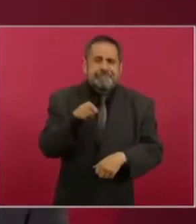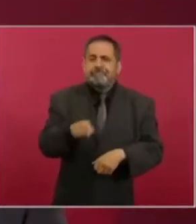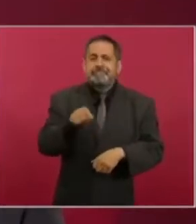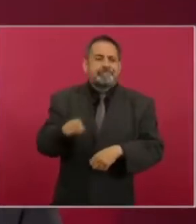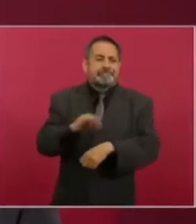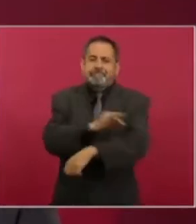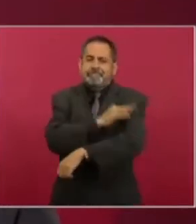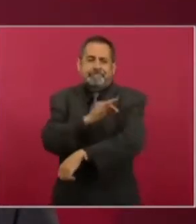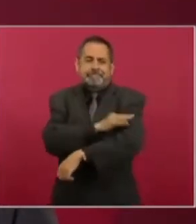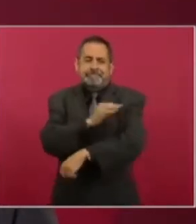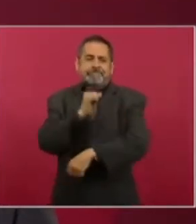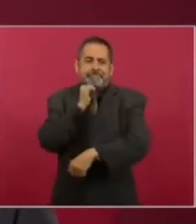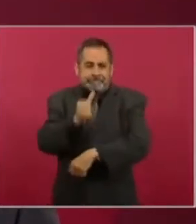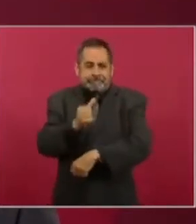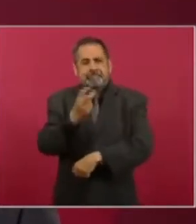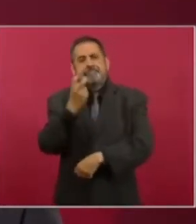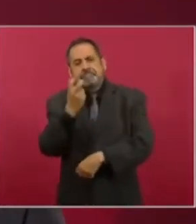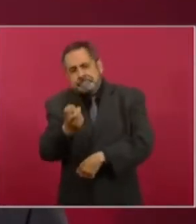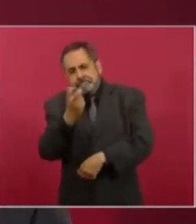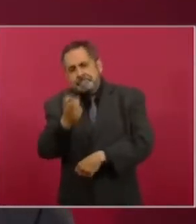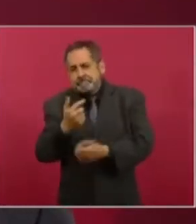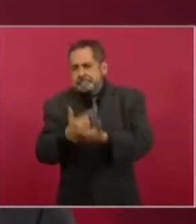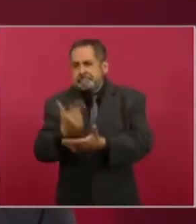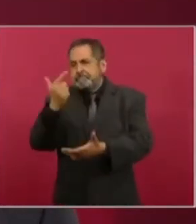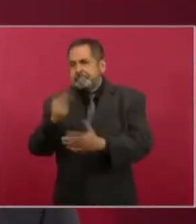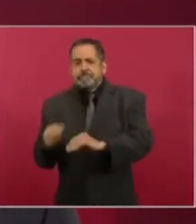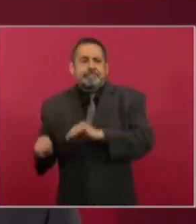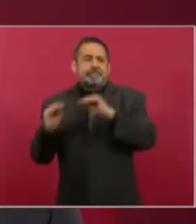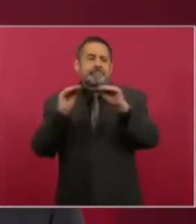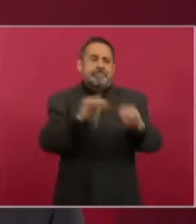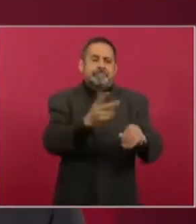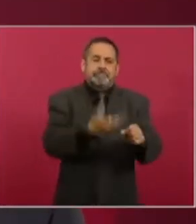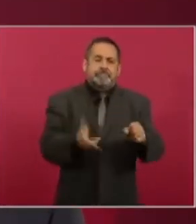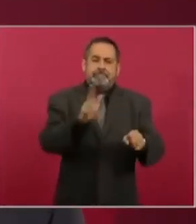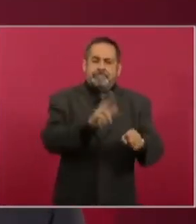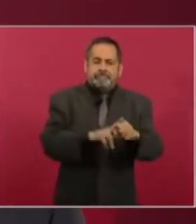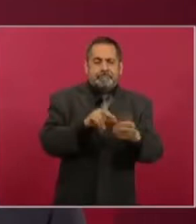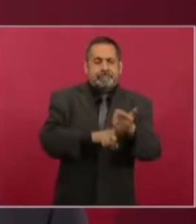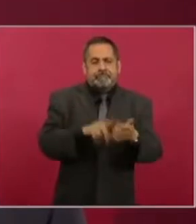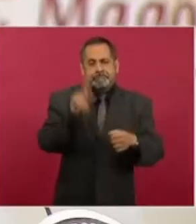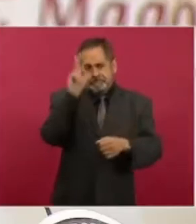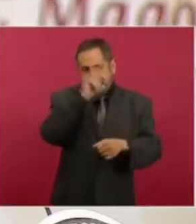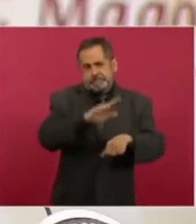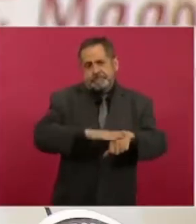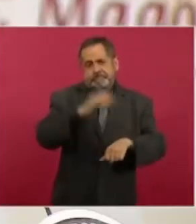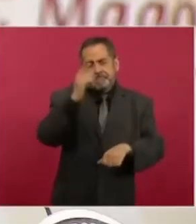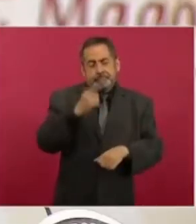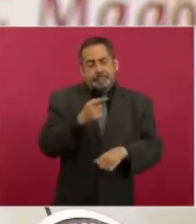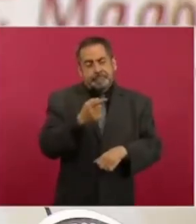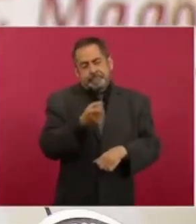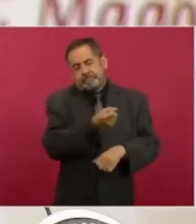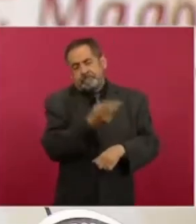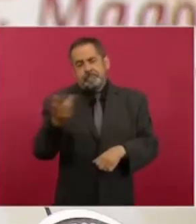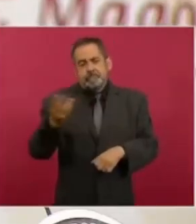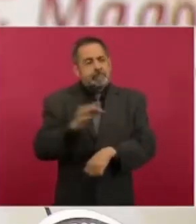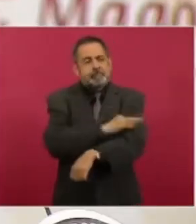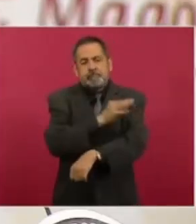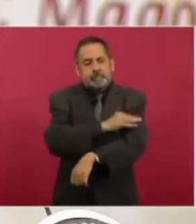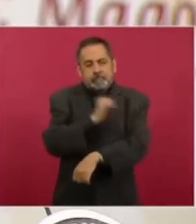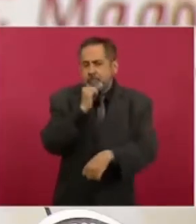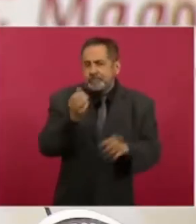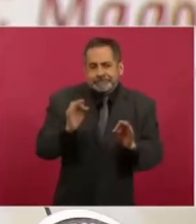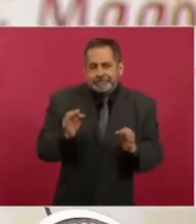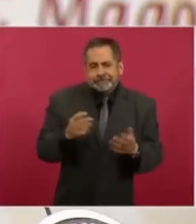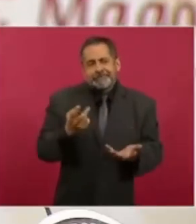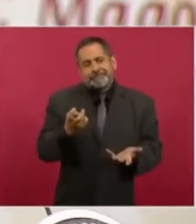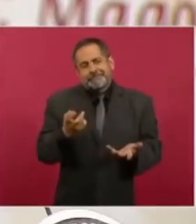no se vacunó, desde luego sí tuvo una mayor probabilidad de tener enfermedad grave y terminar en el hospital. En este momento,